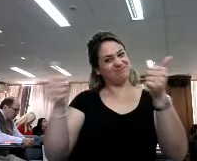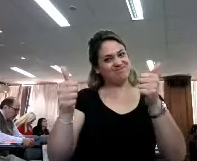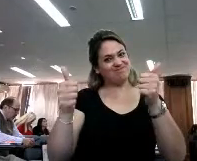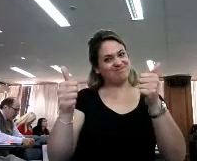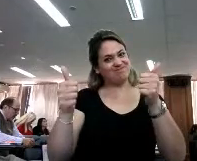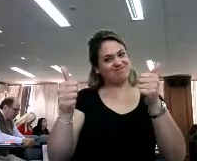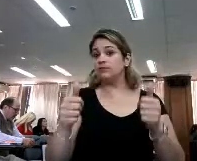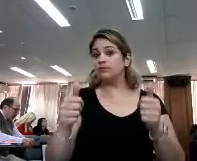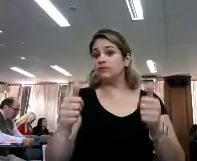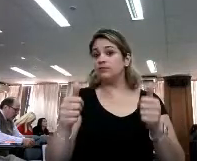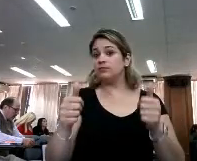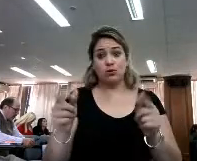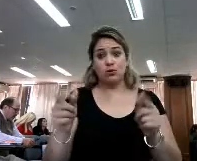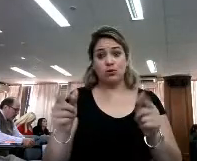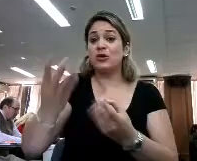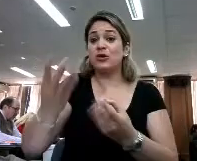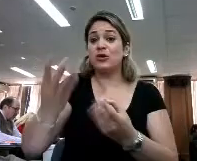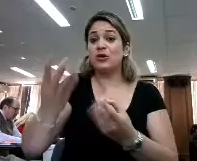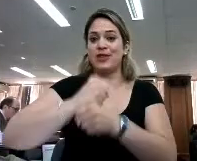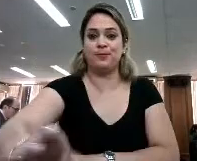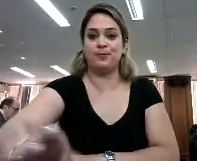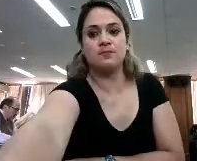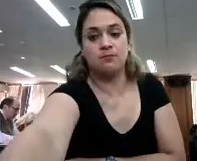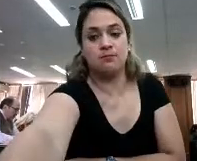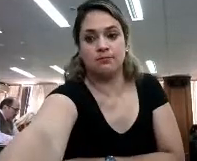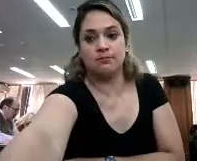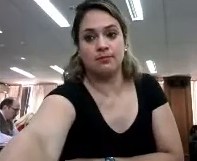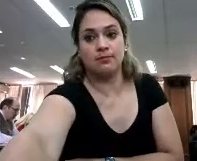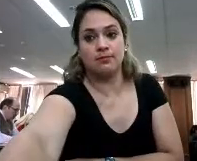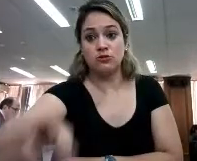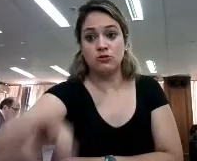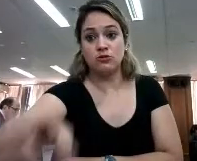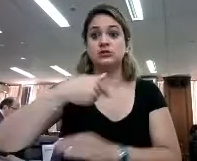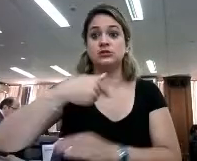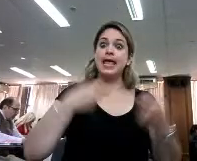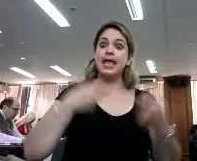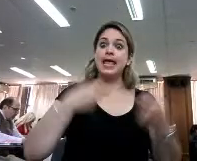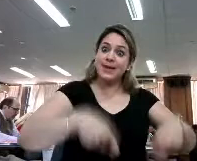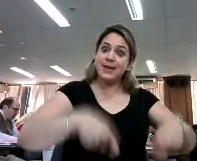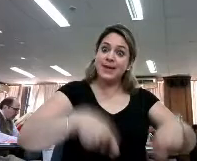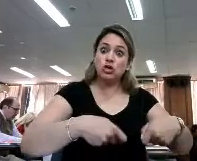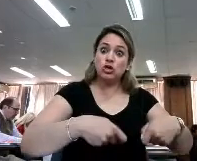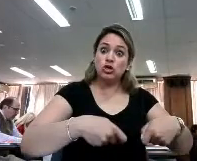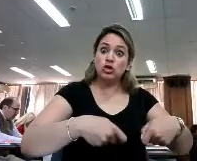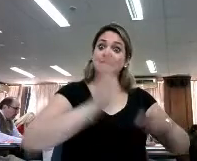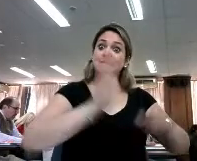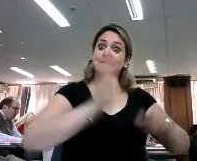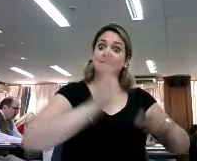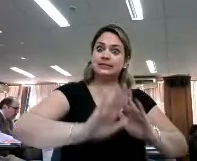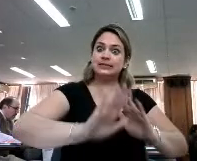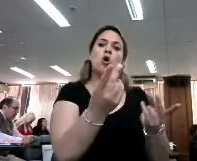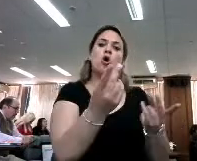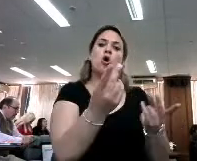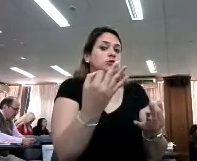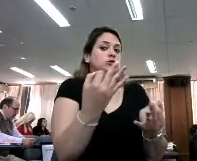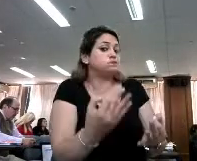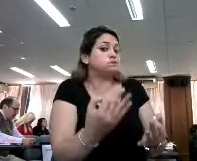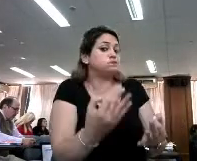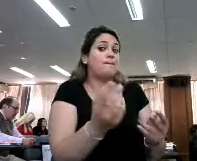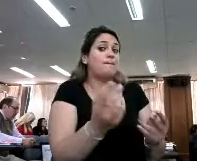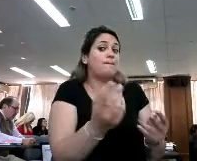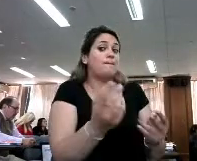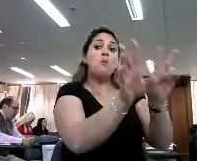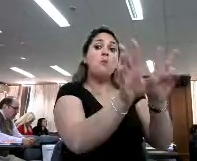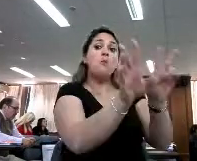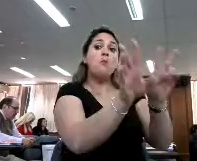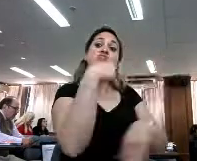No. Ellos están desarrollando una serie de inversiones porque esperan recuperar, con un precio razonable seguramente, todas